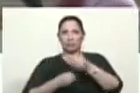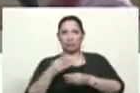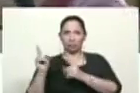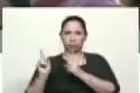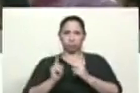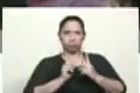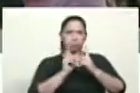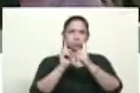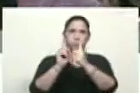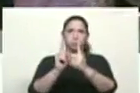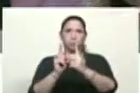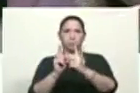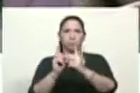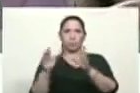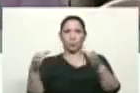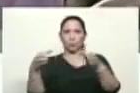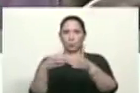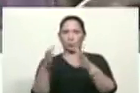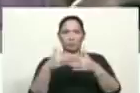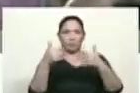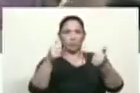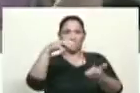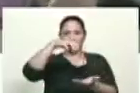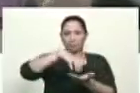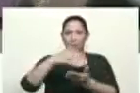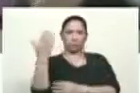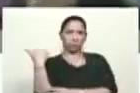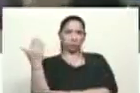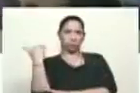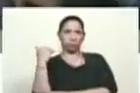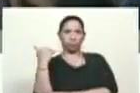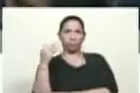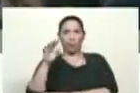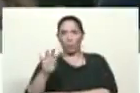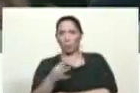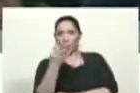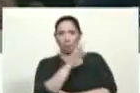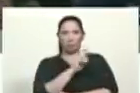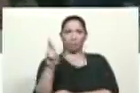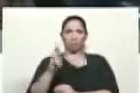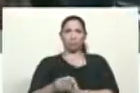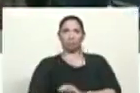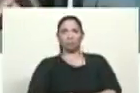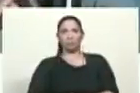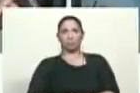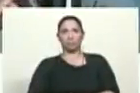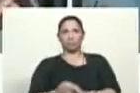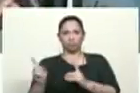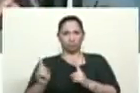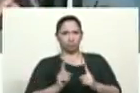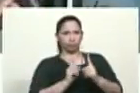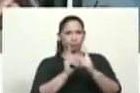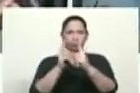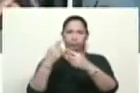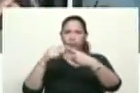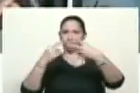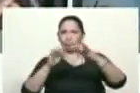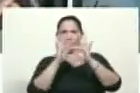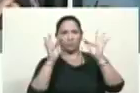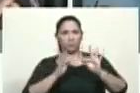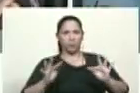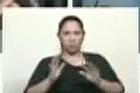perseguían. Los cuerpos de seguridad del Estado de aquella Cuarta República nos perseguían de diferentes maneras,